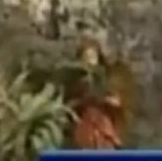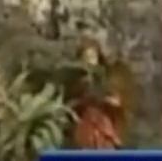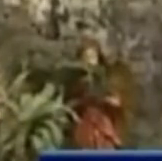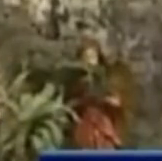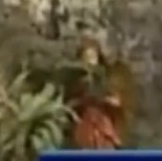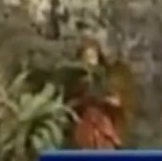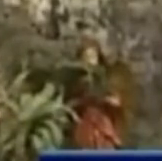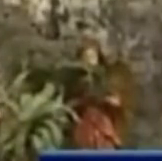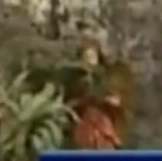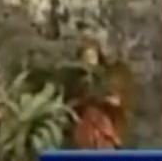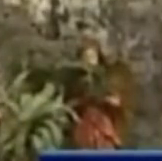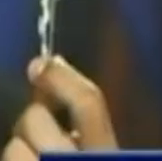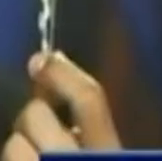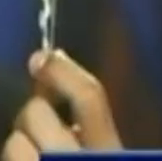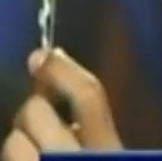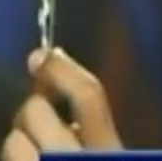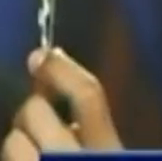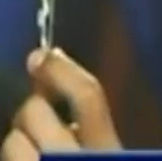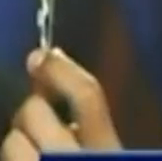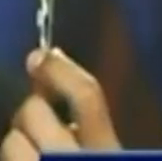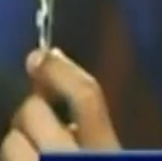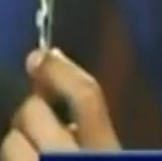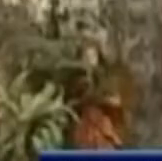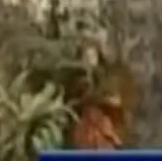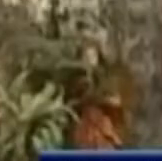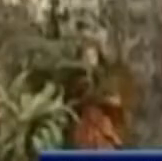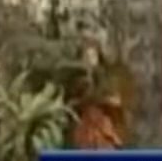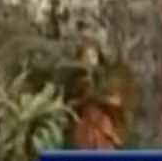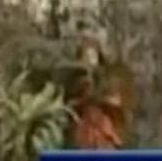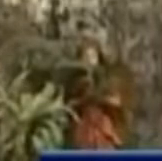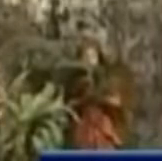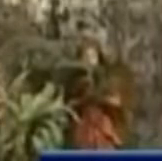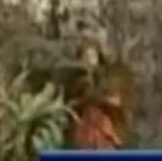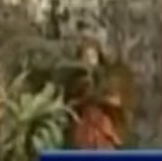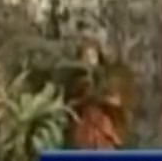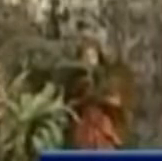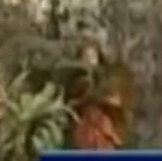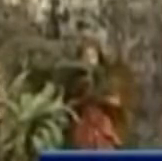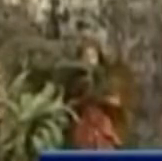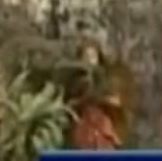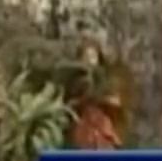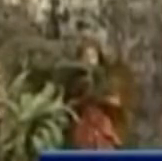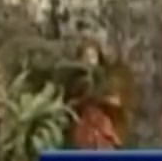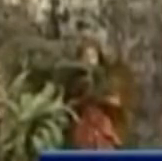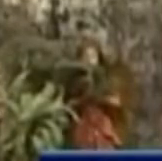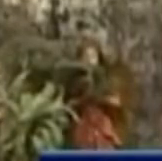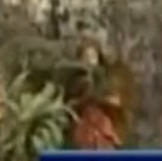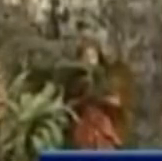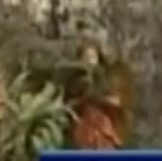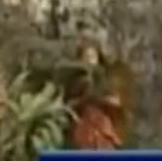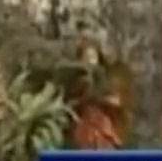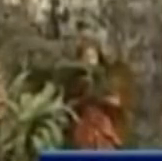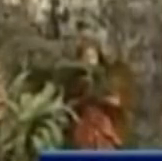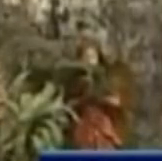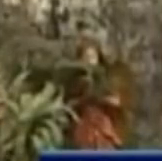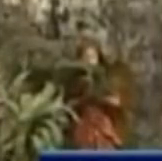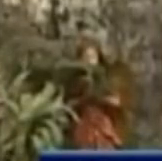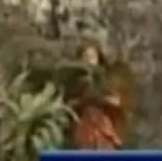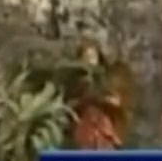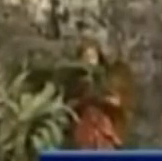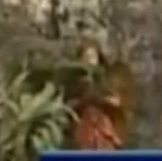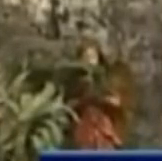que expliquen eso así más detalladamente Si tenemos a Chávez que nos lo dice todos los días Ah si no quiere escuchar Chávez de verdad haga ser